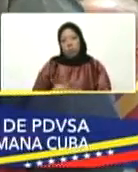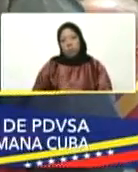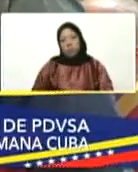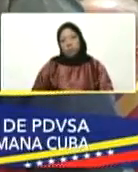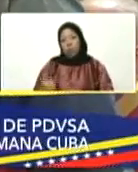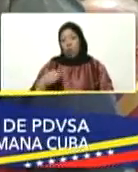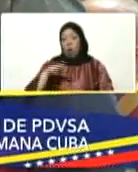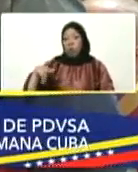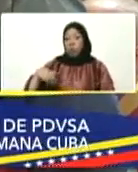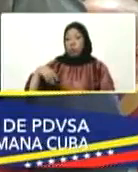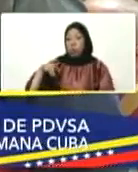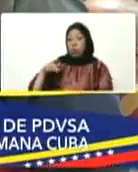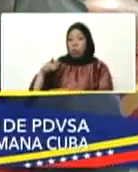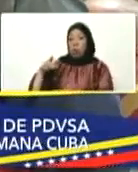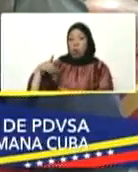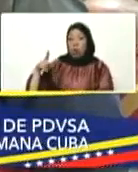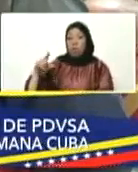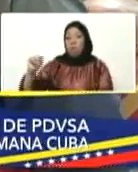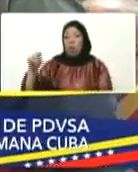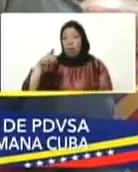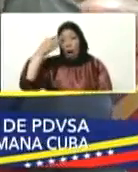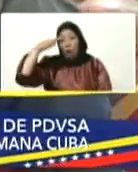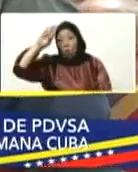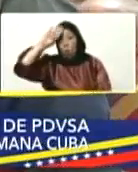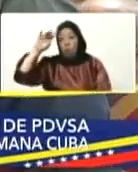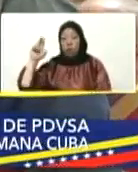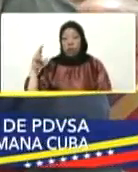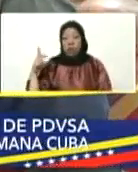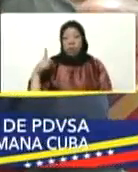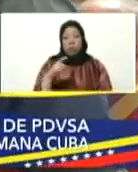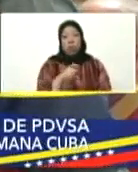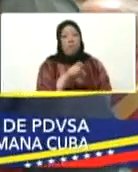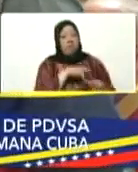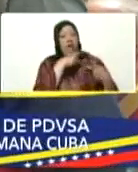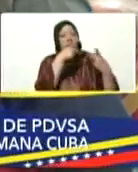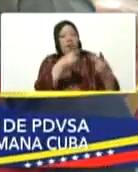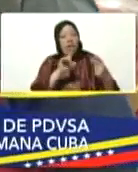fuimos simplemente o grandiosamente, no simple, grandiosamente,